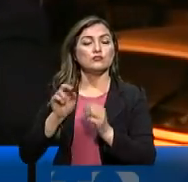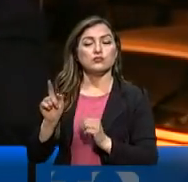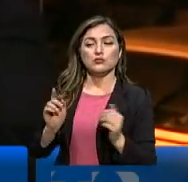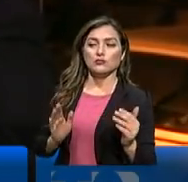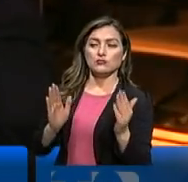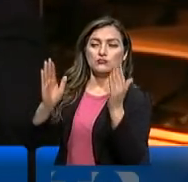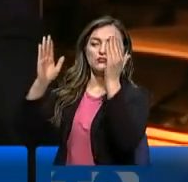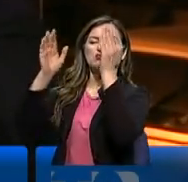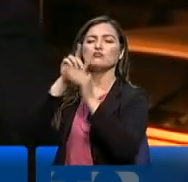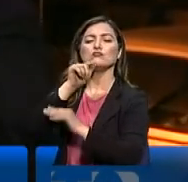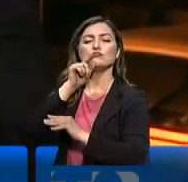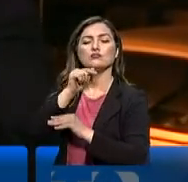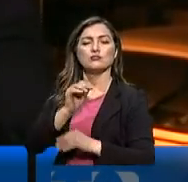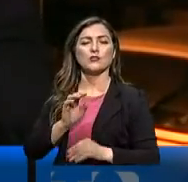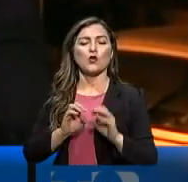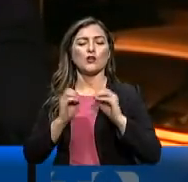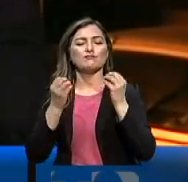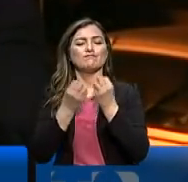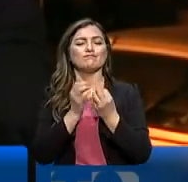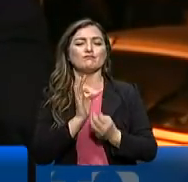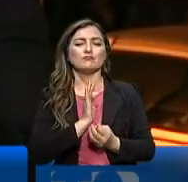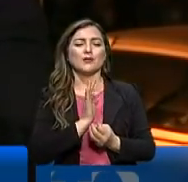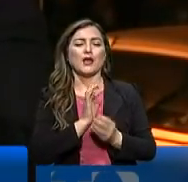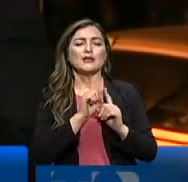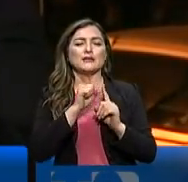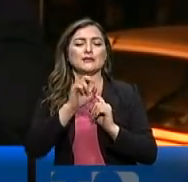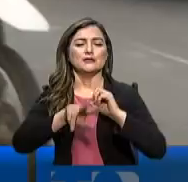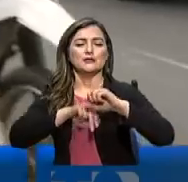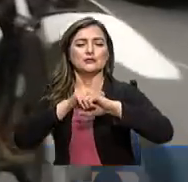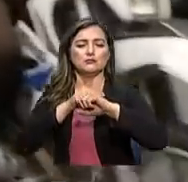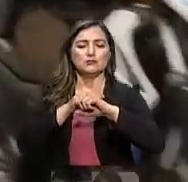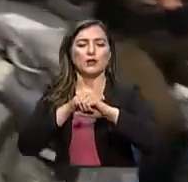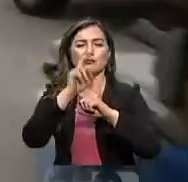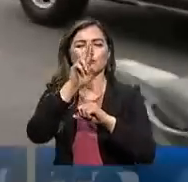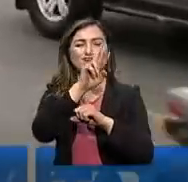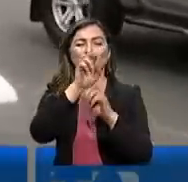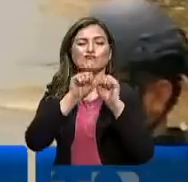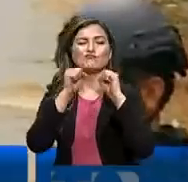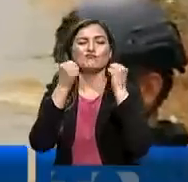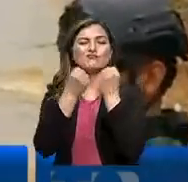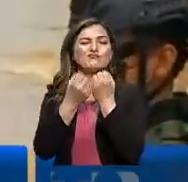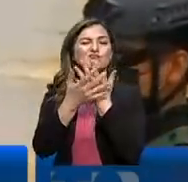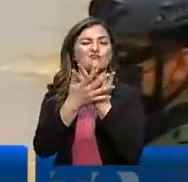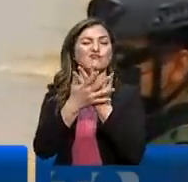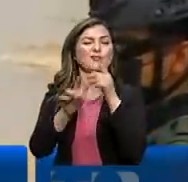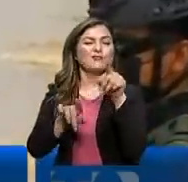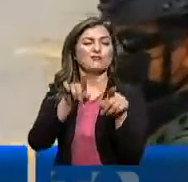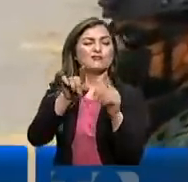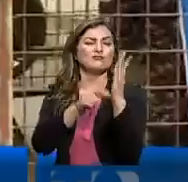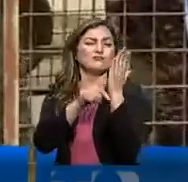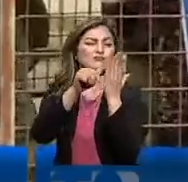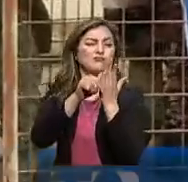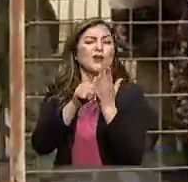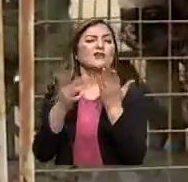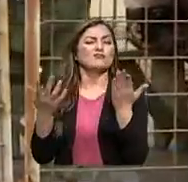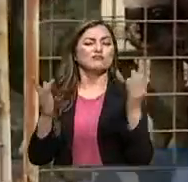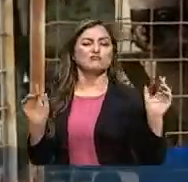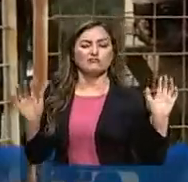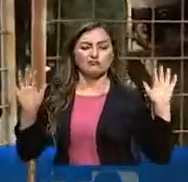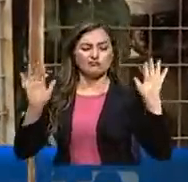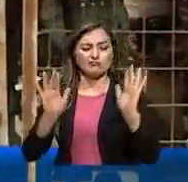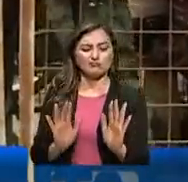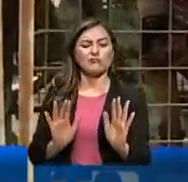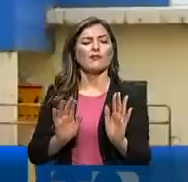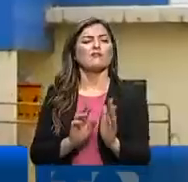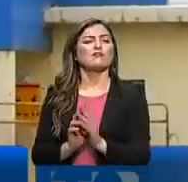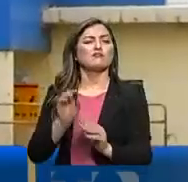del SNAI el organismo técnico del Sistema Nacional de Rehabilitación Social, conformado por algunos ministros para elaborar, para